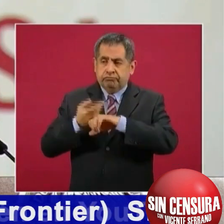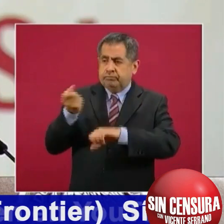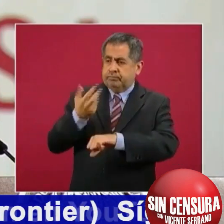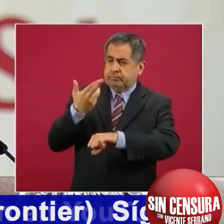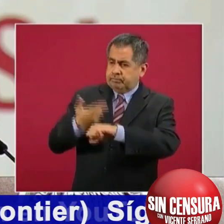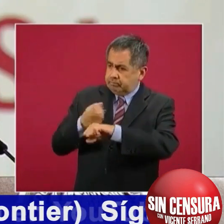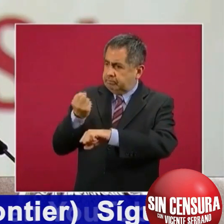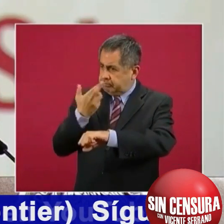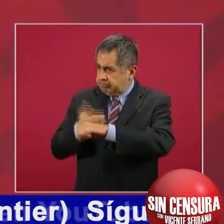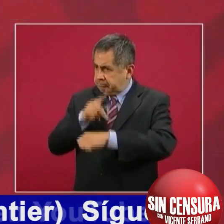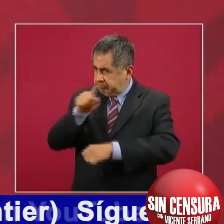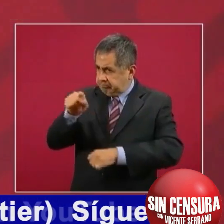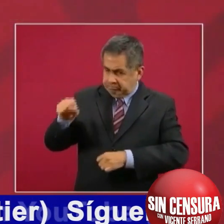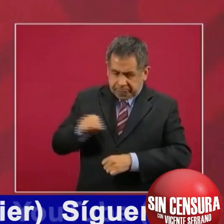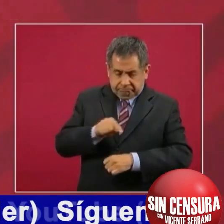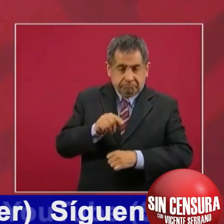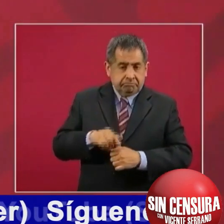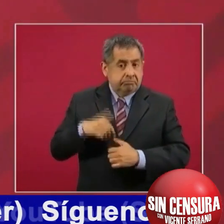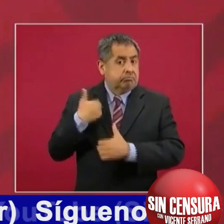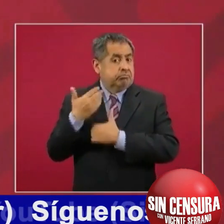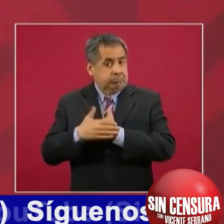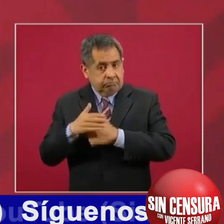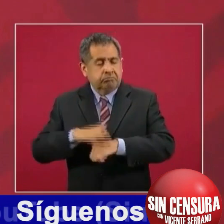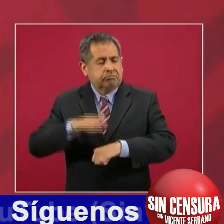la República, y van a haber más,